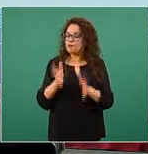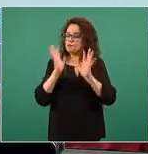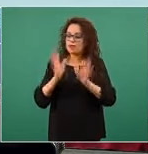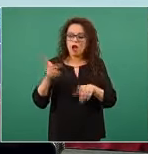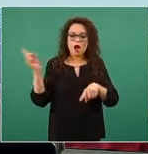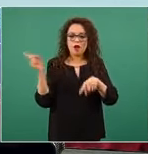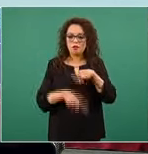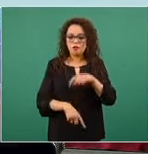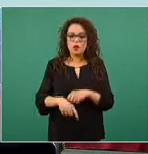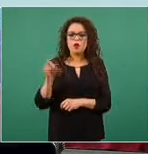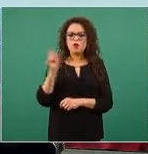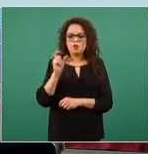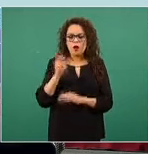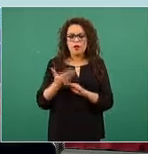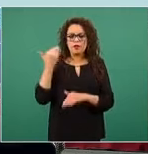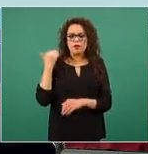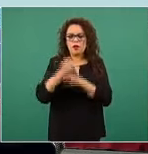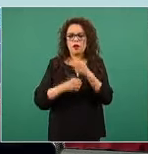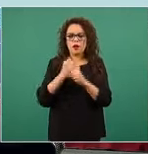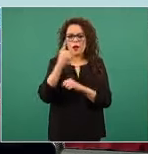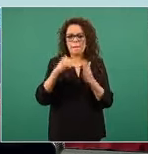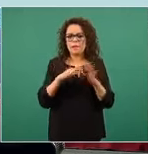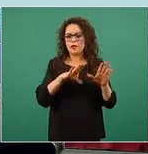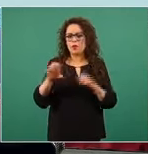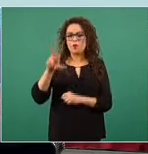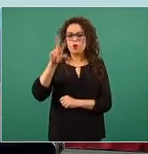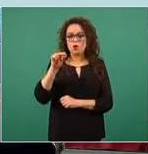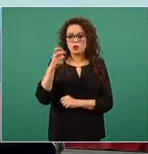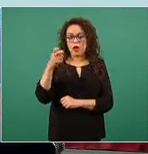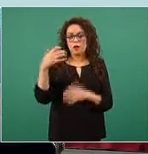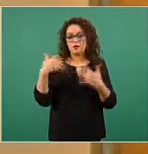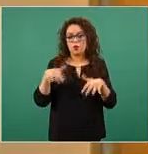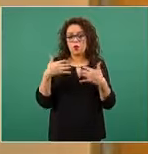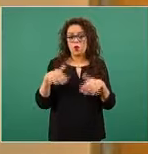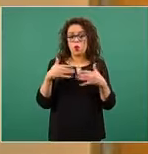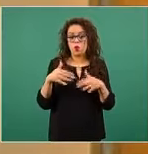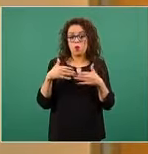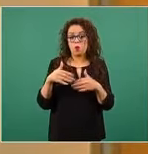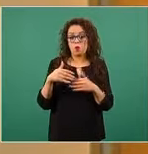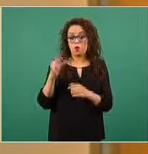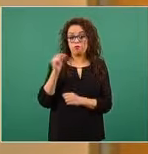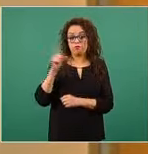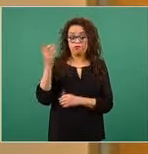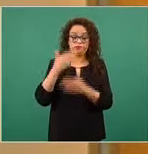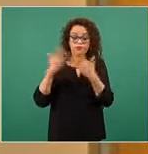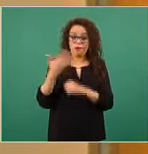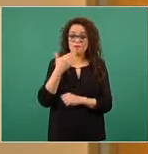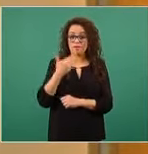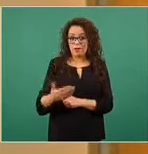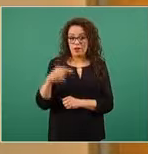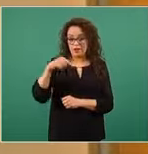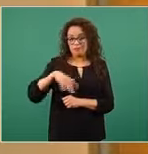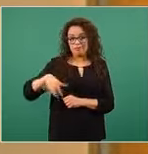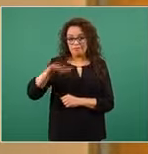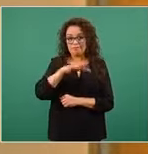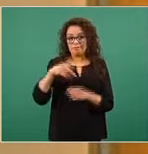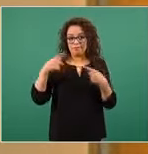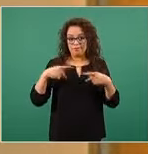erradicada en 1980, fue uno de los grandes logros de la humanidad, y hay otras enfermedades que podrían llegar a